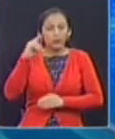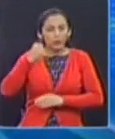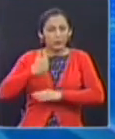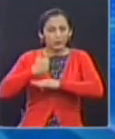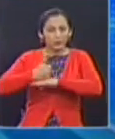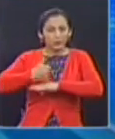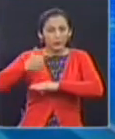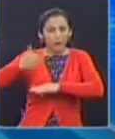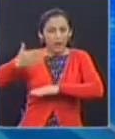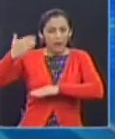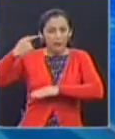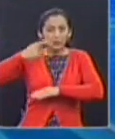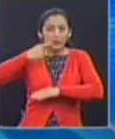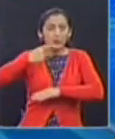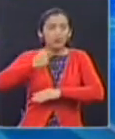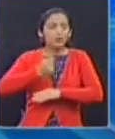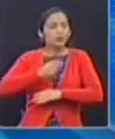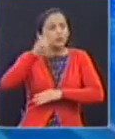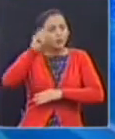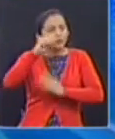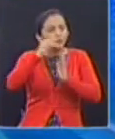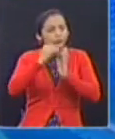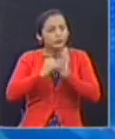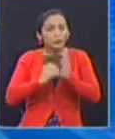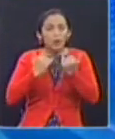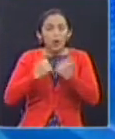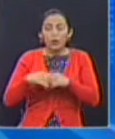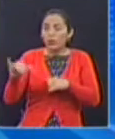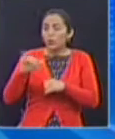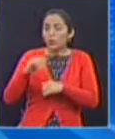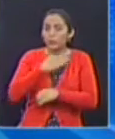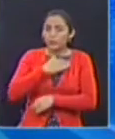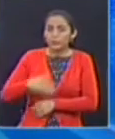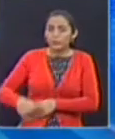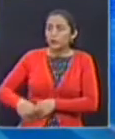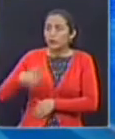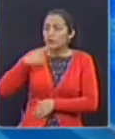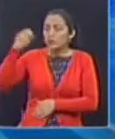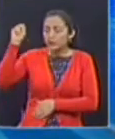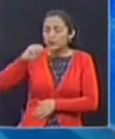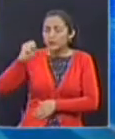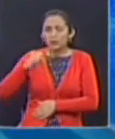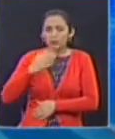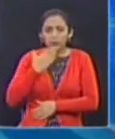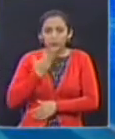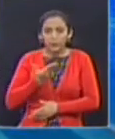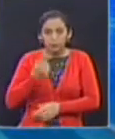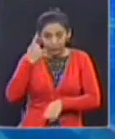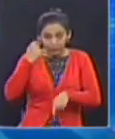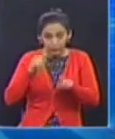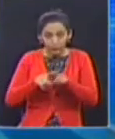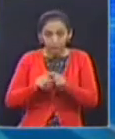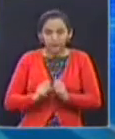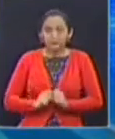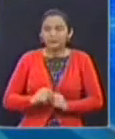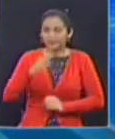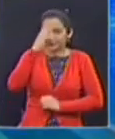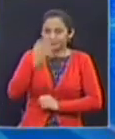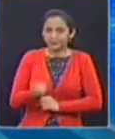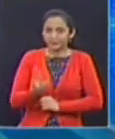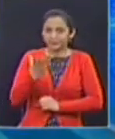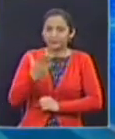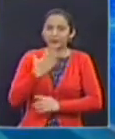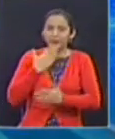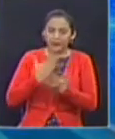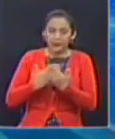a Creo y a Guillermo Lasso? Bienvenido, buenos días. Buenos días y muchas gracias por la invitación y un saludo a los ecuatorianos.